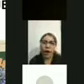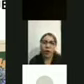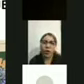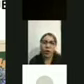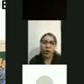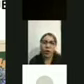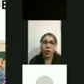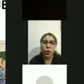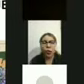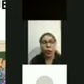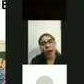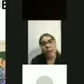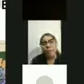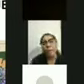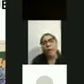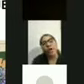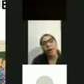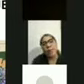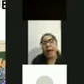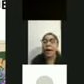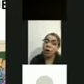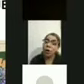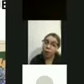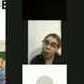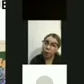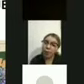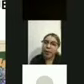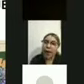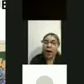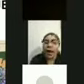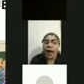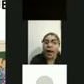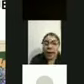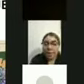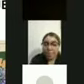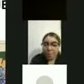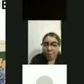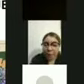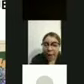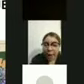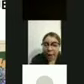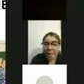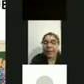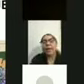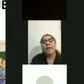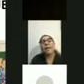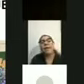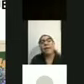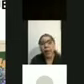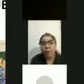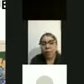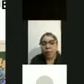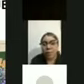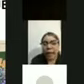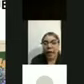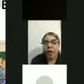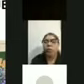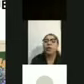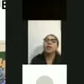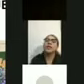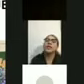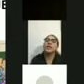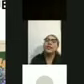enfoque sociocultural, pero también económico. Y a través del tiempo,